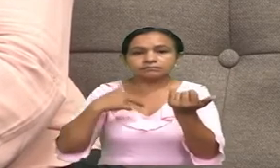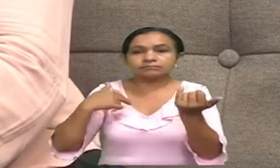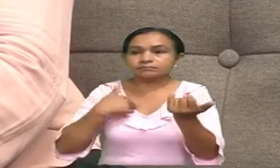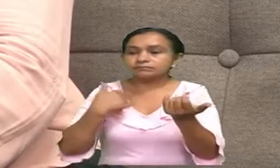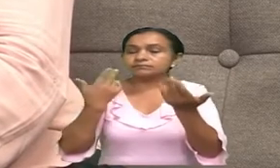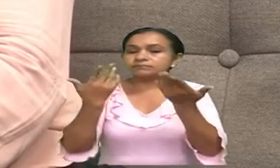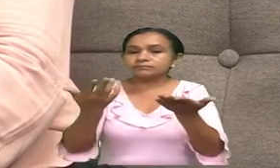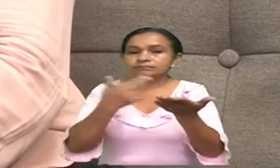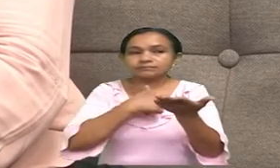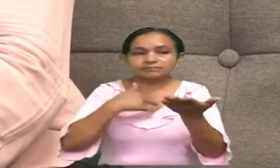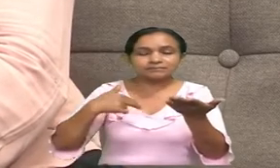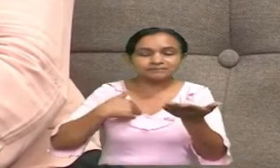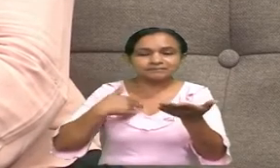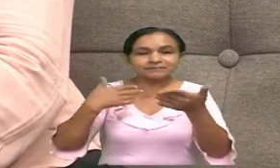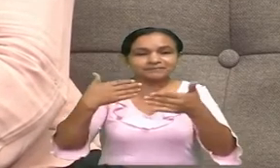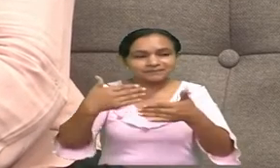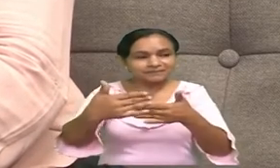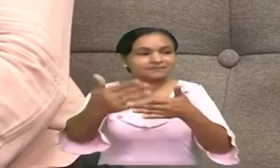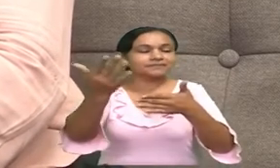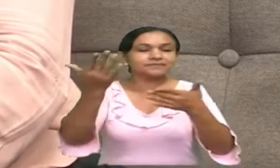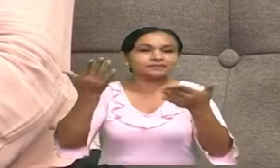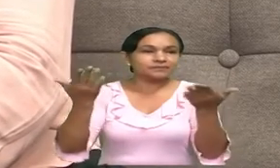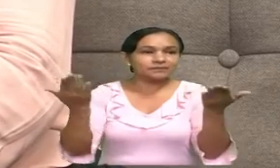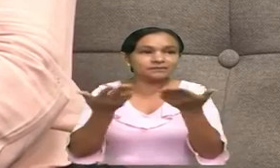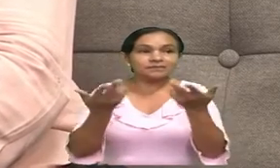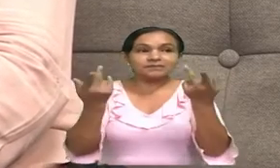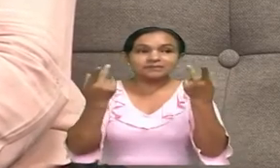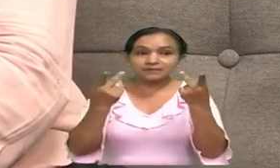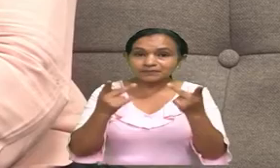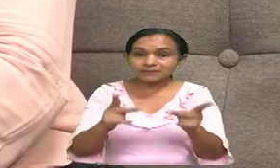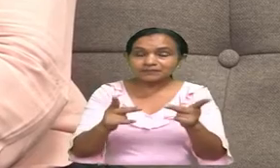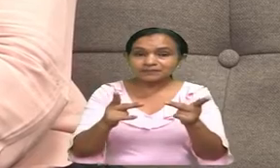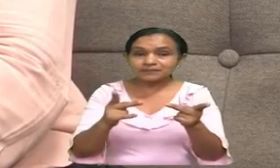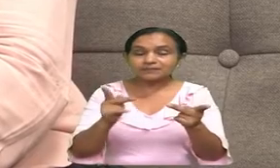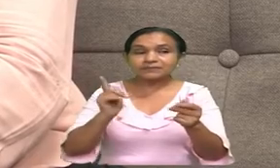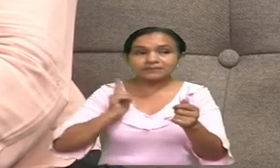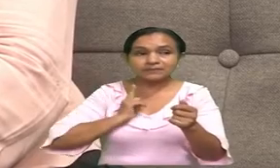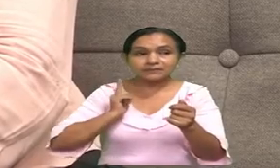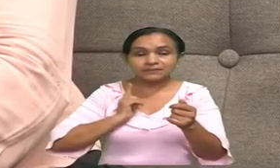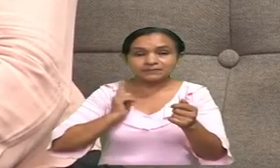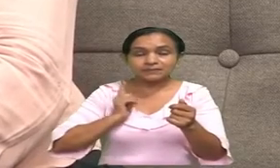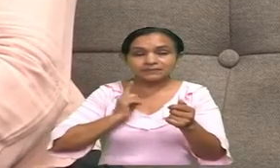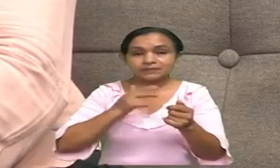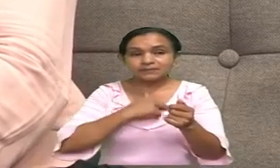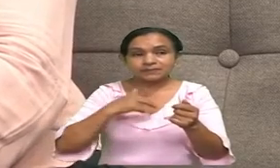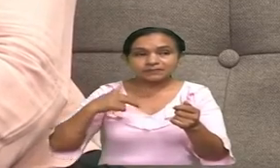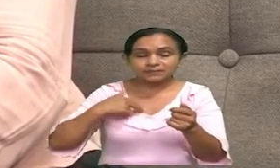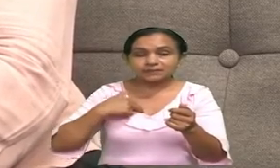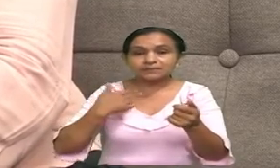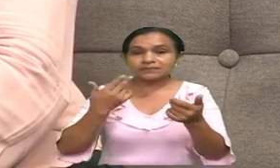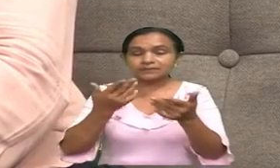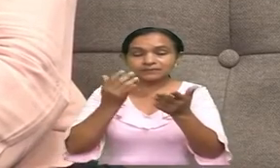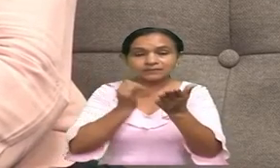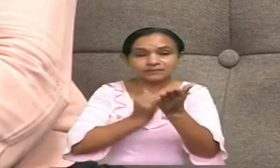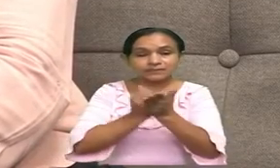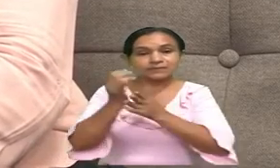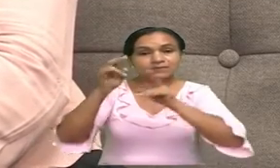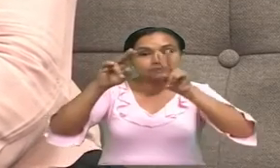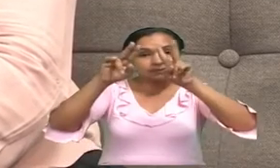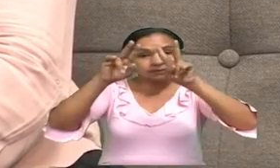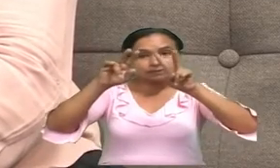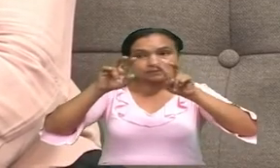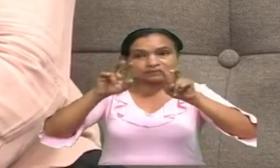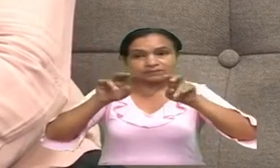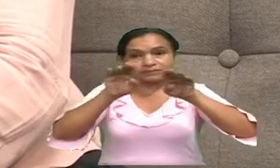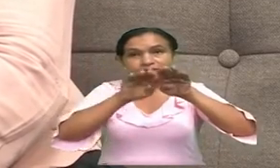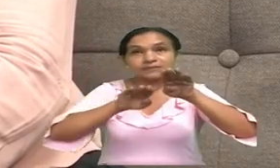las estamos potenciando, pero tenemos que hacer un análisis, una reflexión mucho